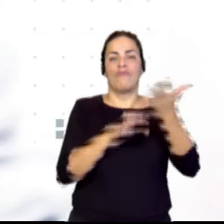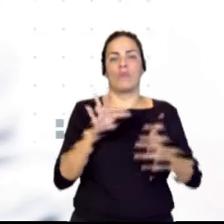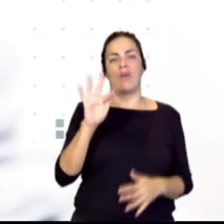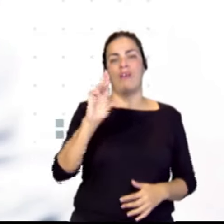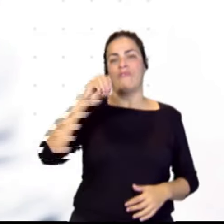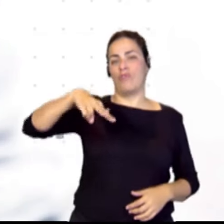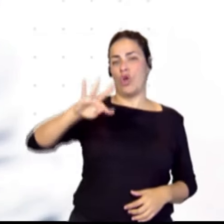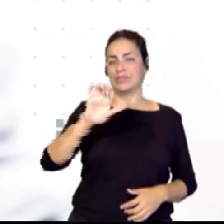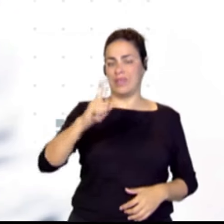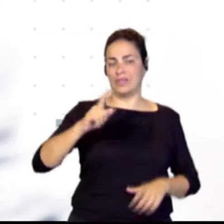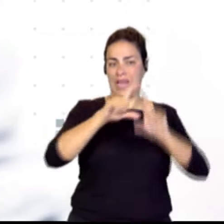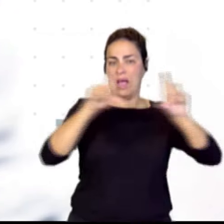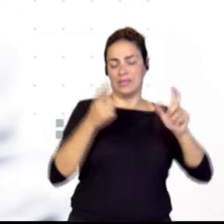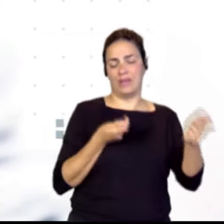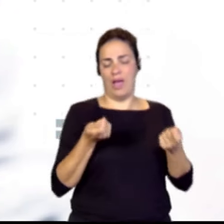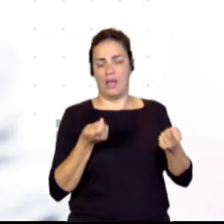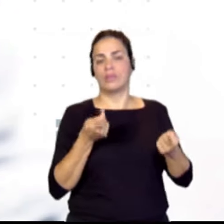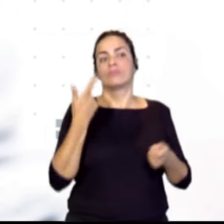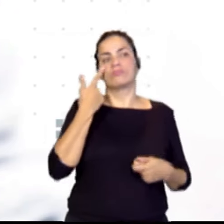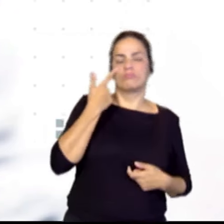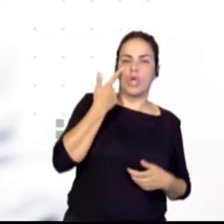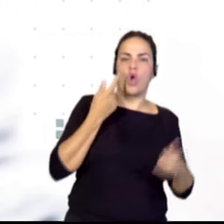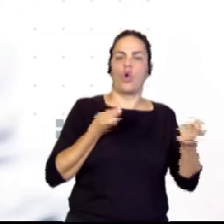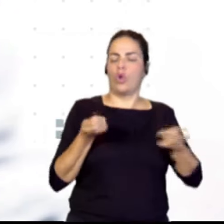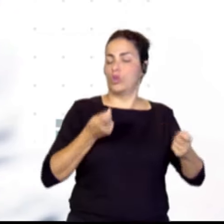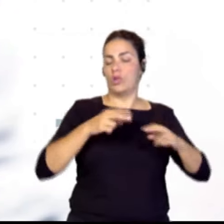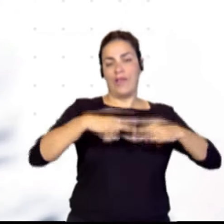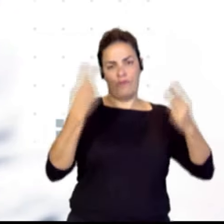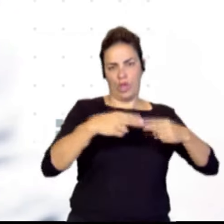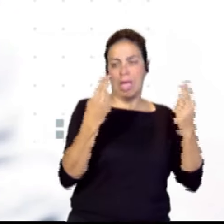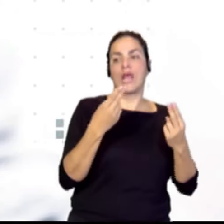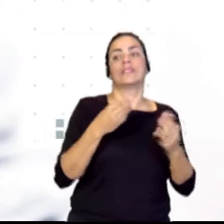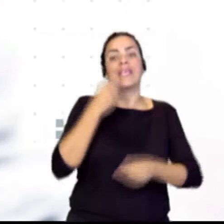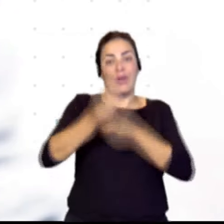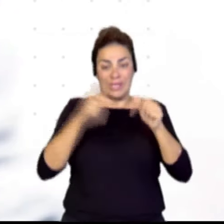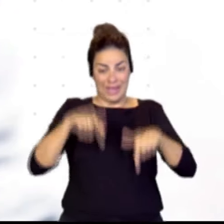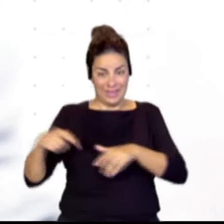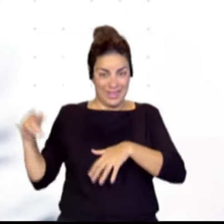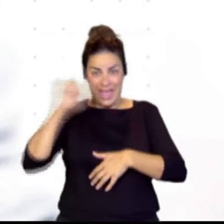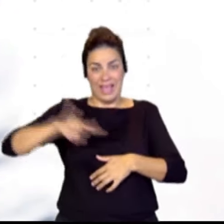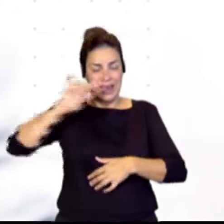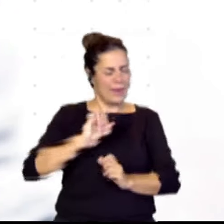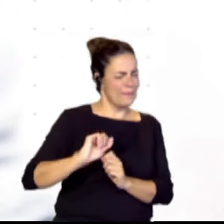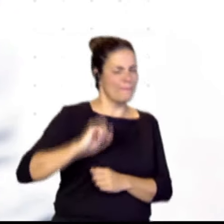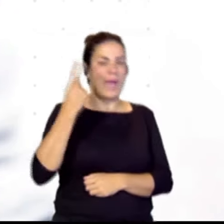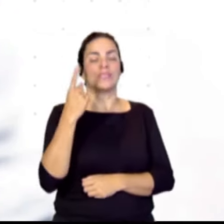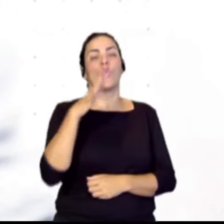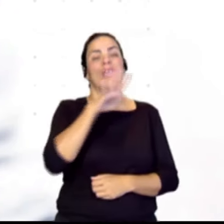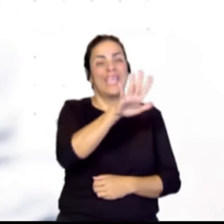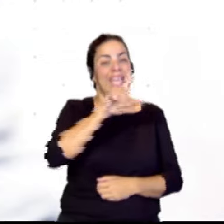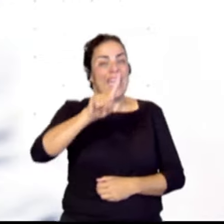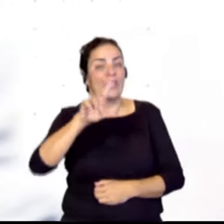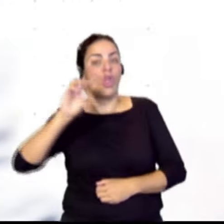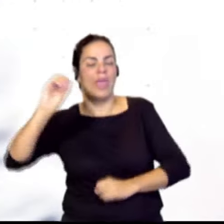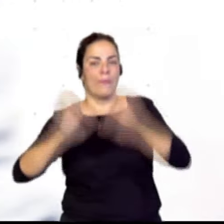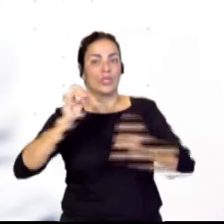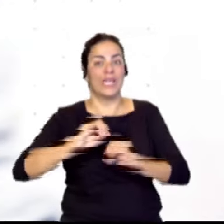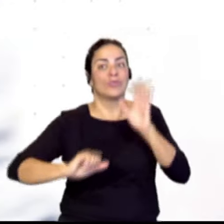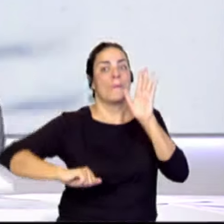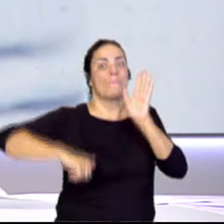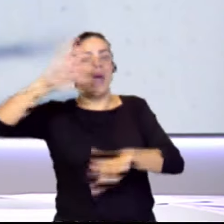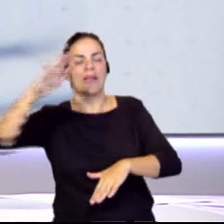de control de fronteras y lo hace más aquí en la ruta canaria un 510 por más respecto al año